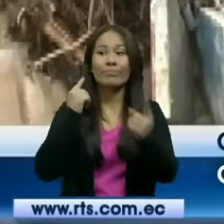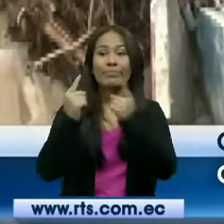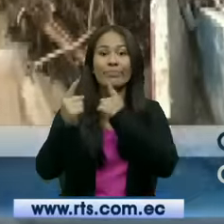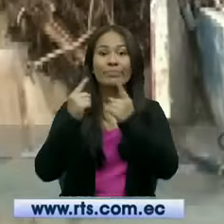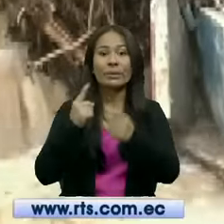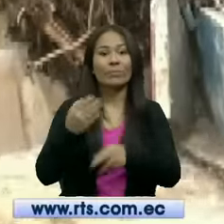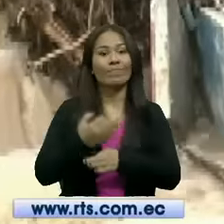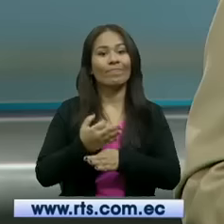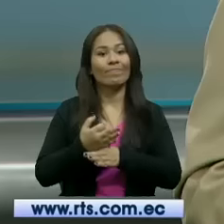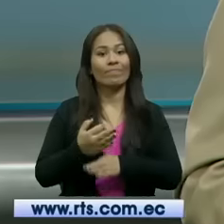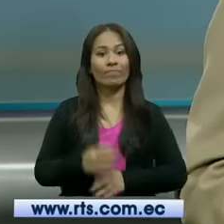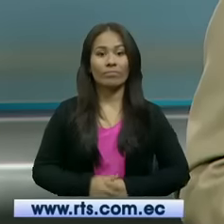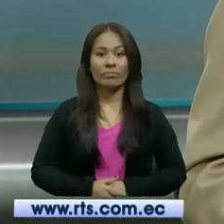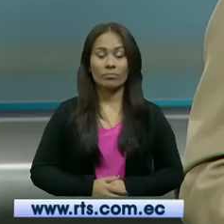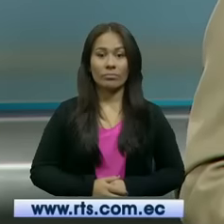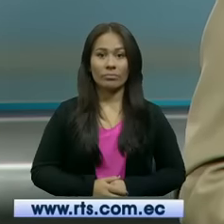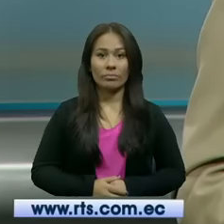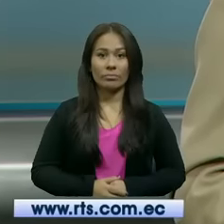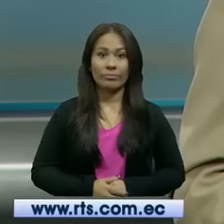Edwin Fernández.